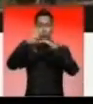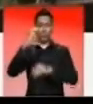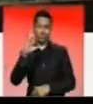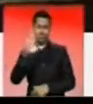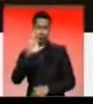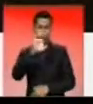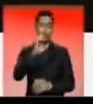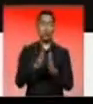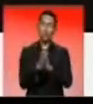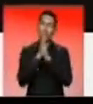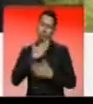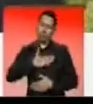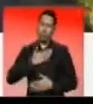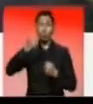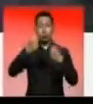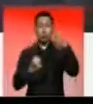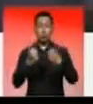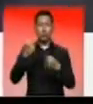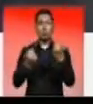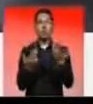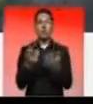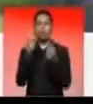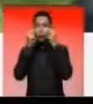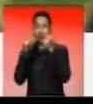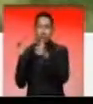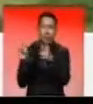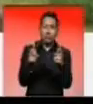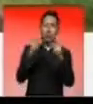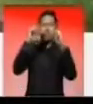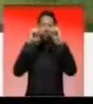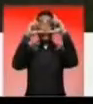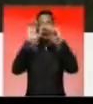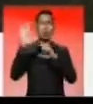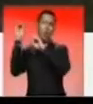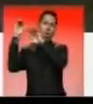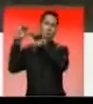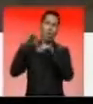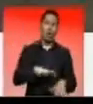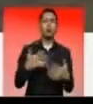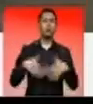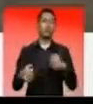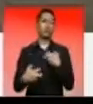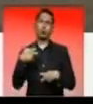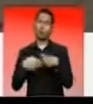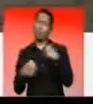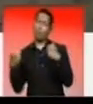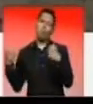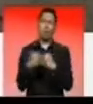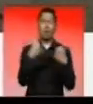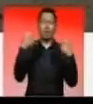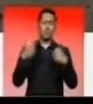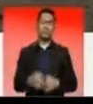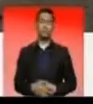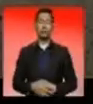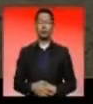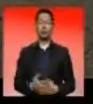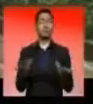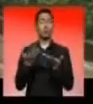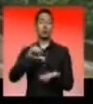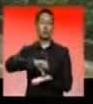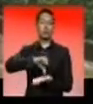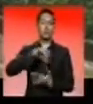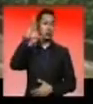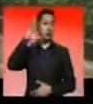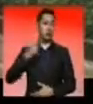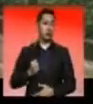con precaución para evitar accidentes de tránsito, sobre todo en esta época donde se registran lluvias y neblina. Paola Castillo desde